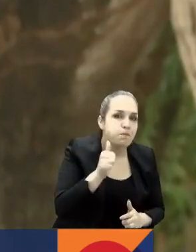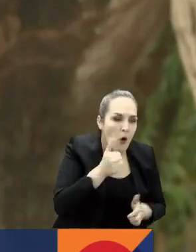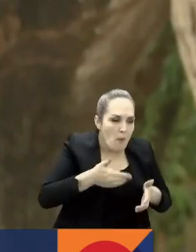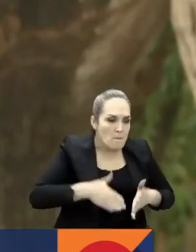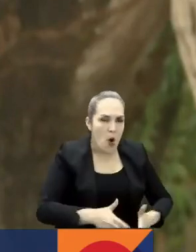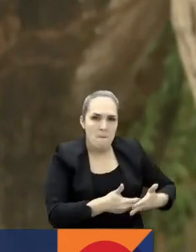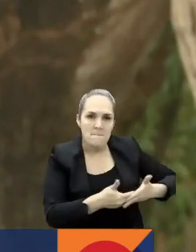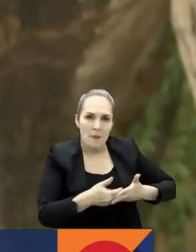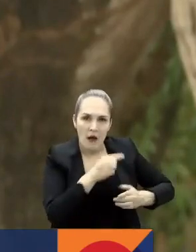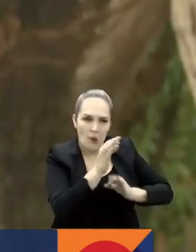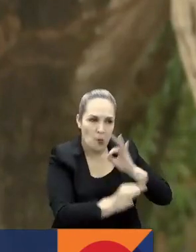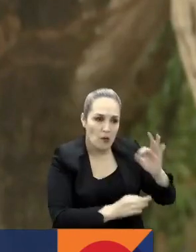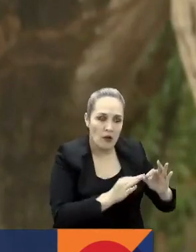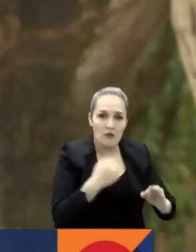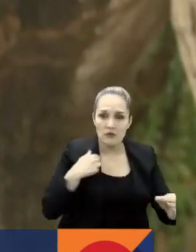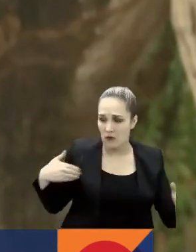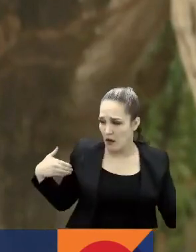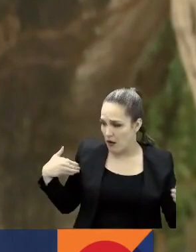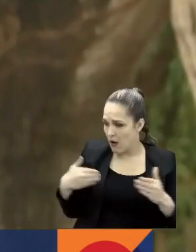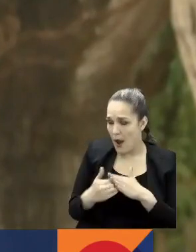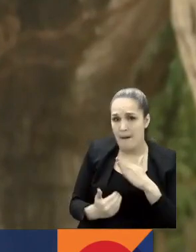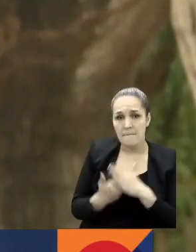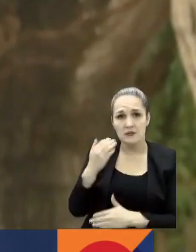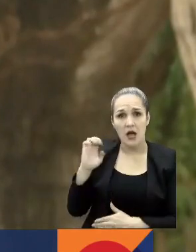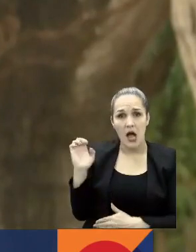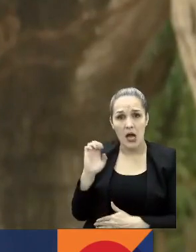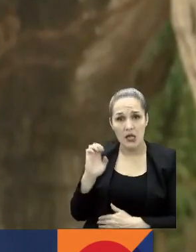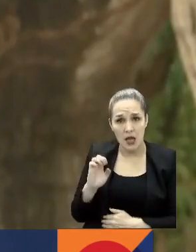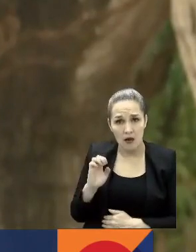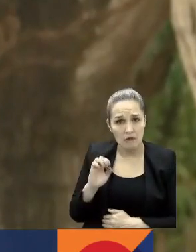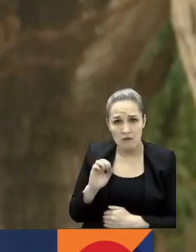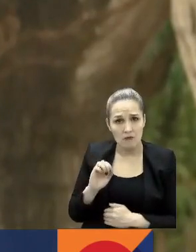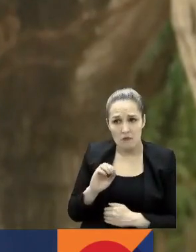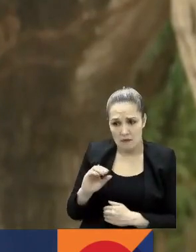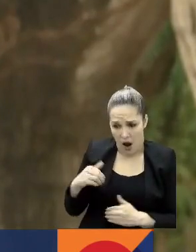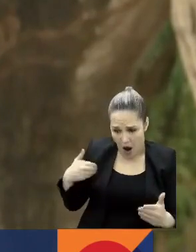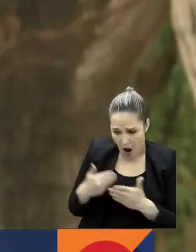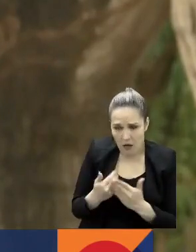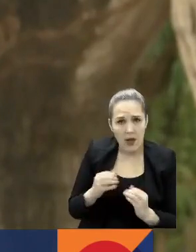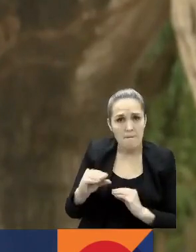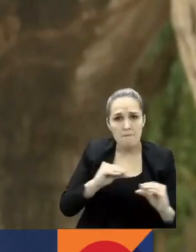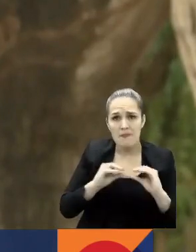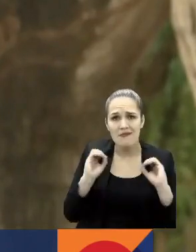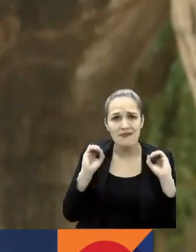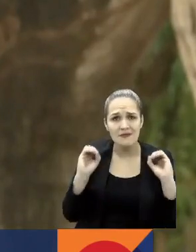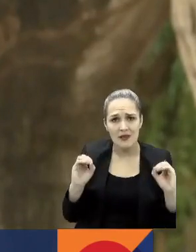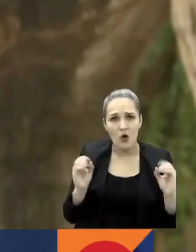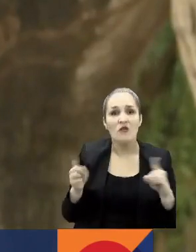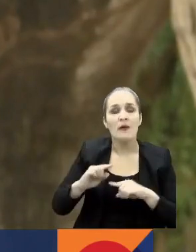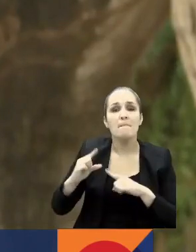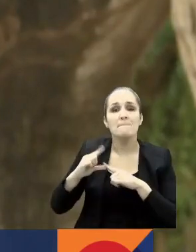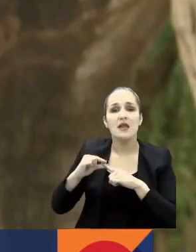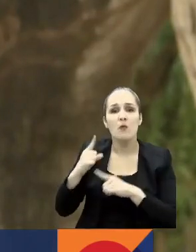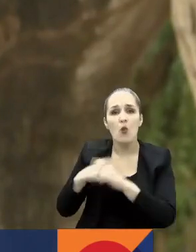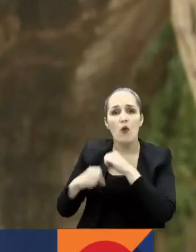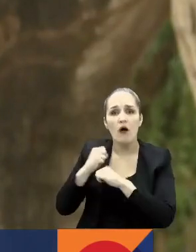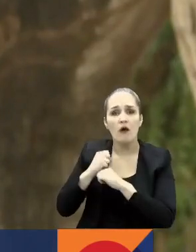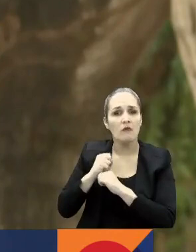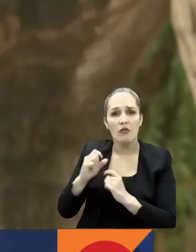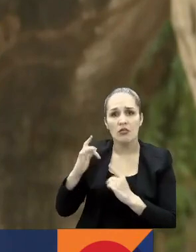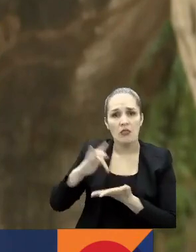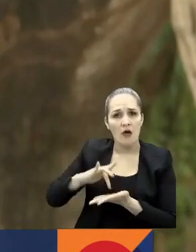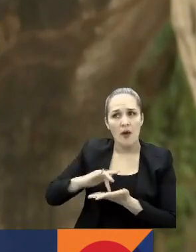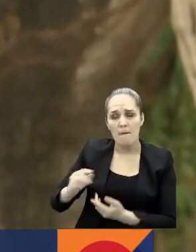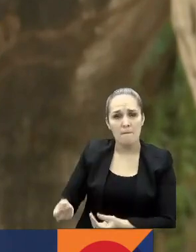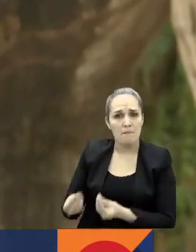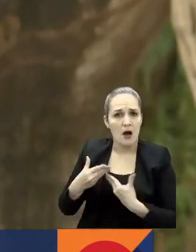de 2021 sin salarios e incluso les deben las primas del año pasado. Este es un llamado que le han hecho a la Secretaría de Salud y a la Alcaldía